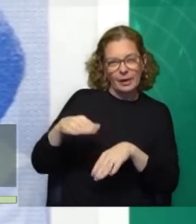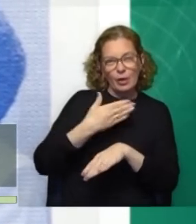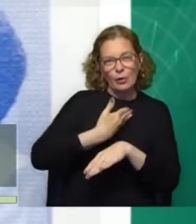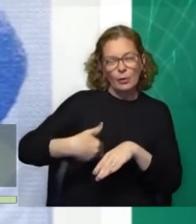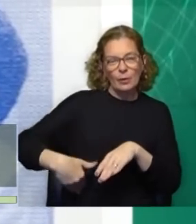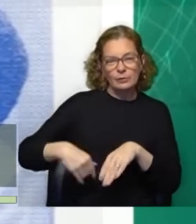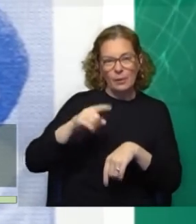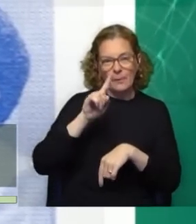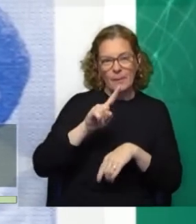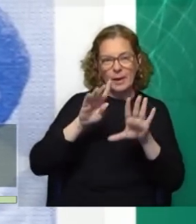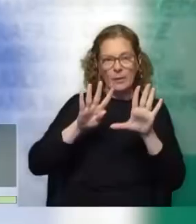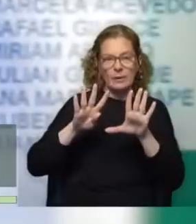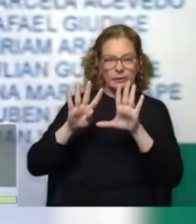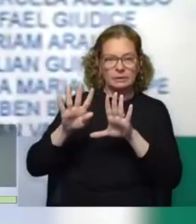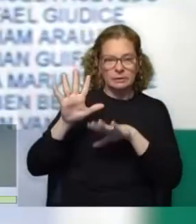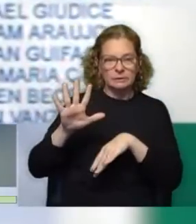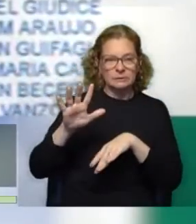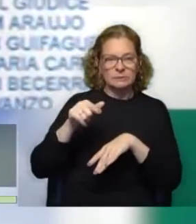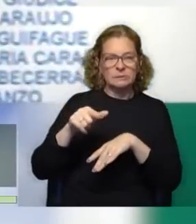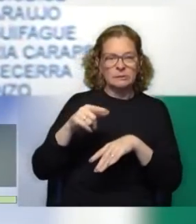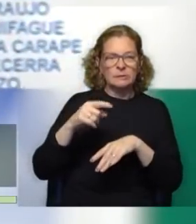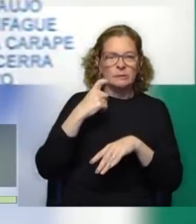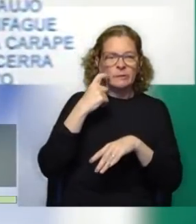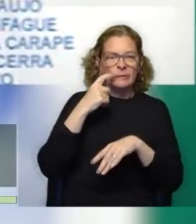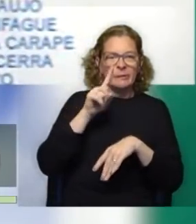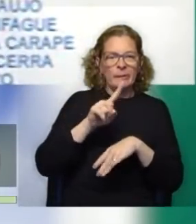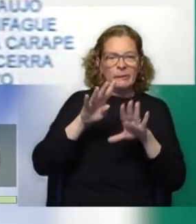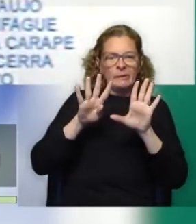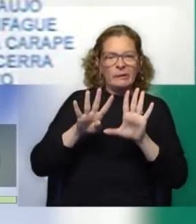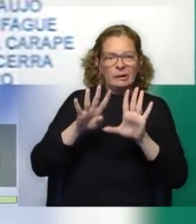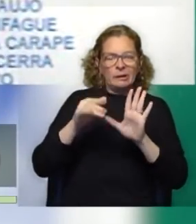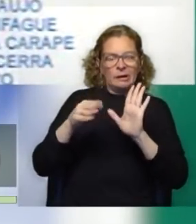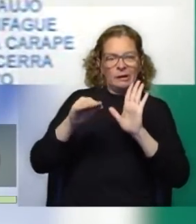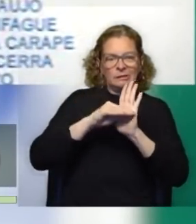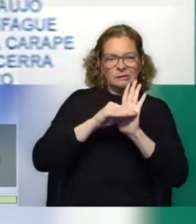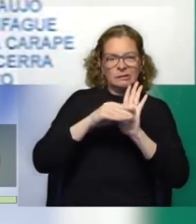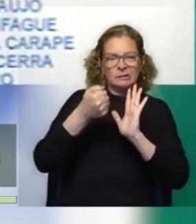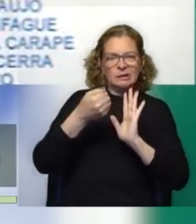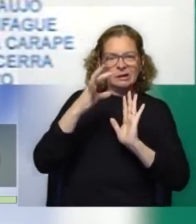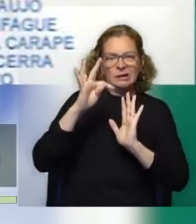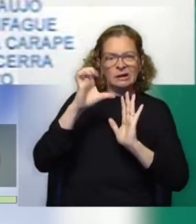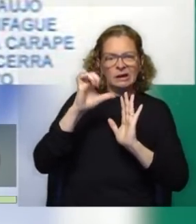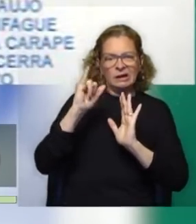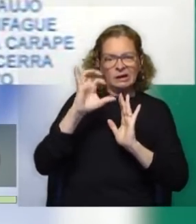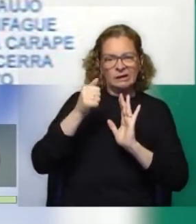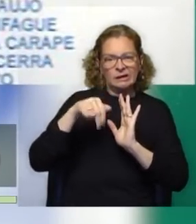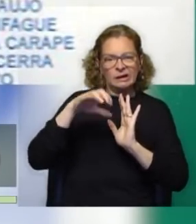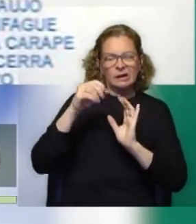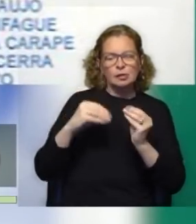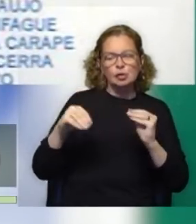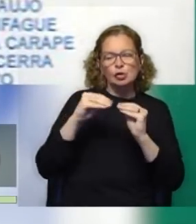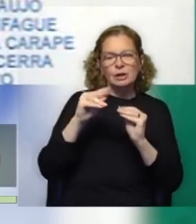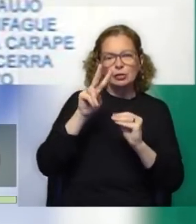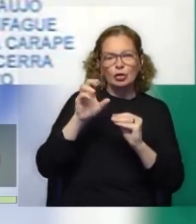en 1995 en el lugar 19 de la lista 2 aparece Alejandro estesiano entre un total de 202